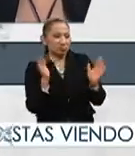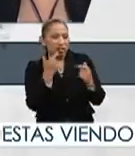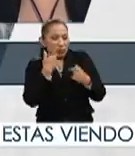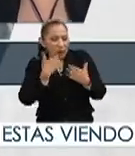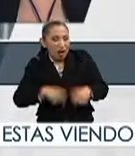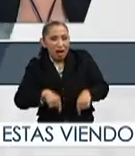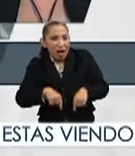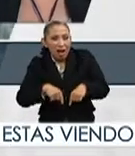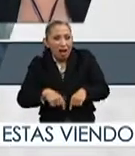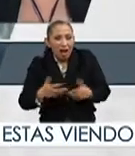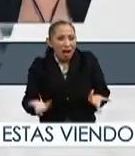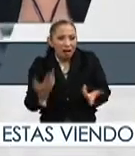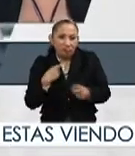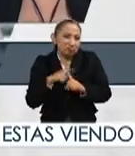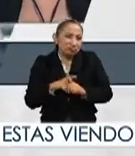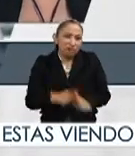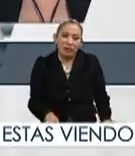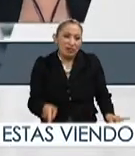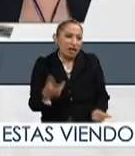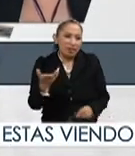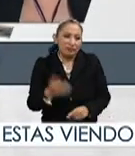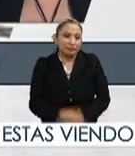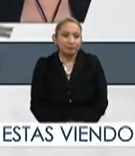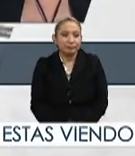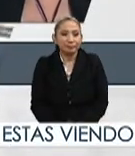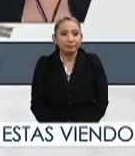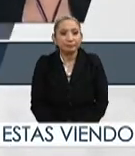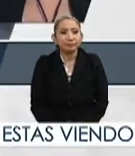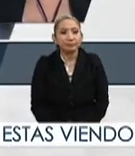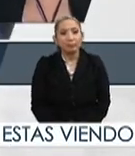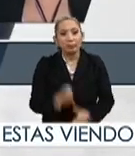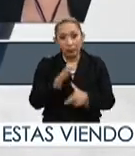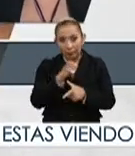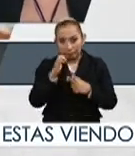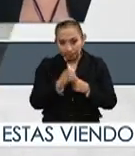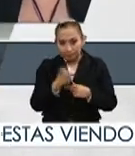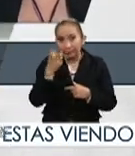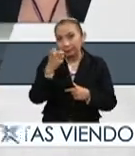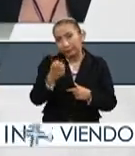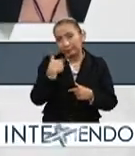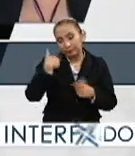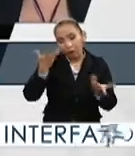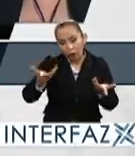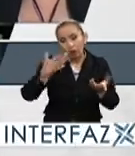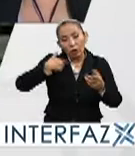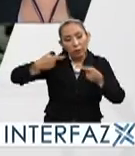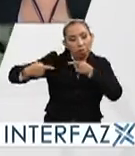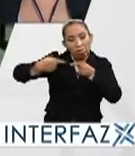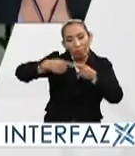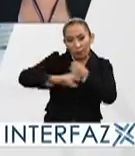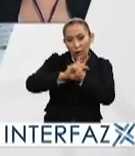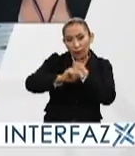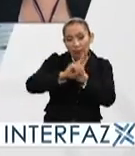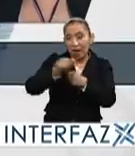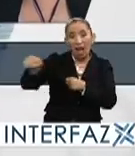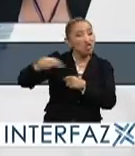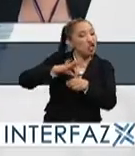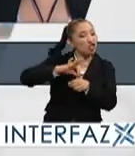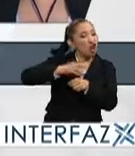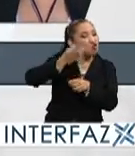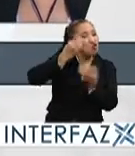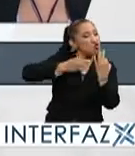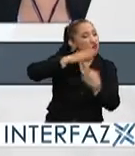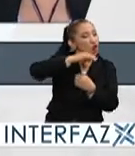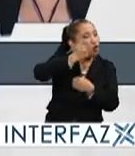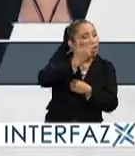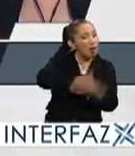en su caso, pues no son aplicables. Entonces, esto, bueno, ya es una fuente de conflicto, pero dentro de las